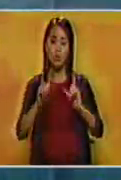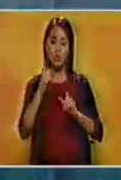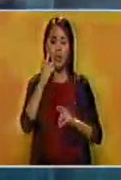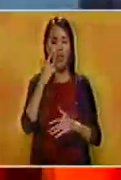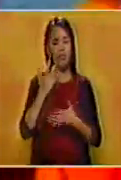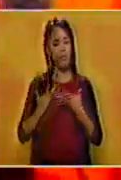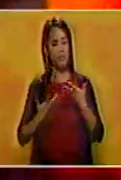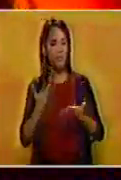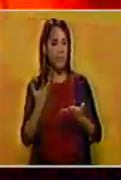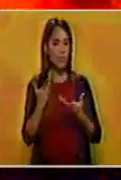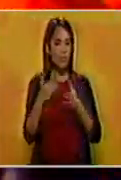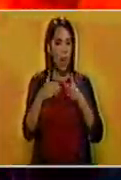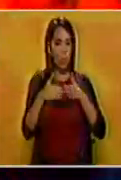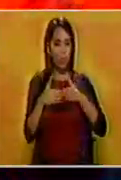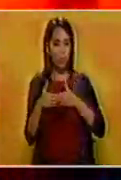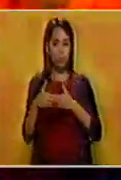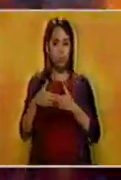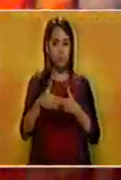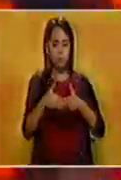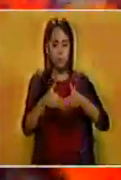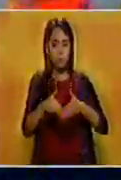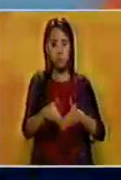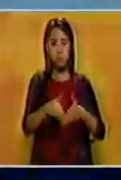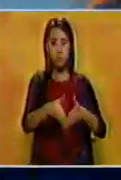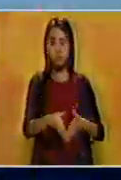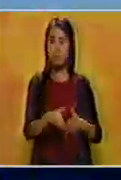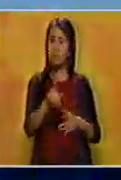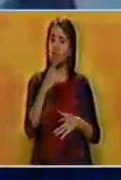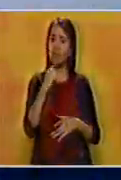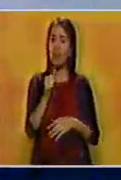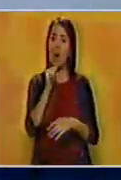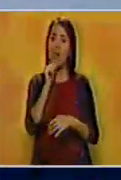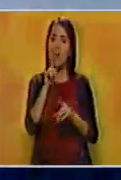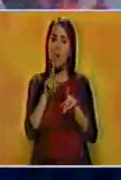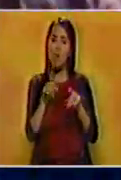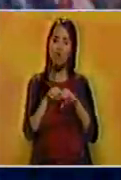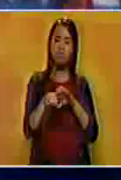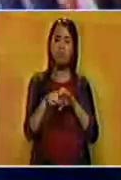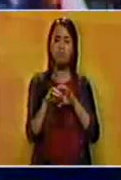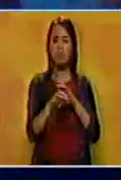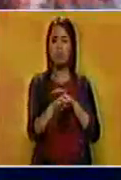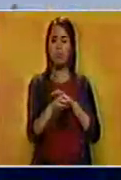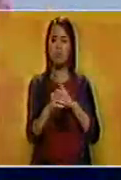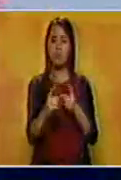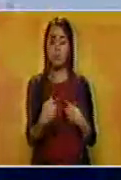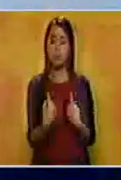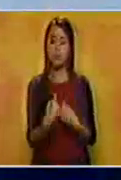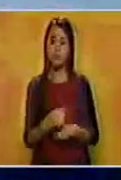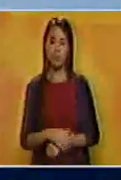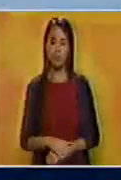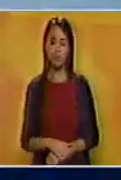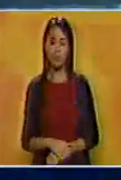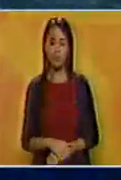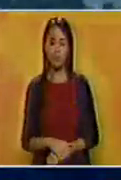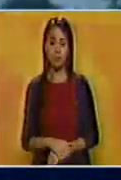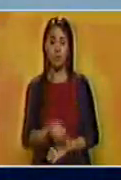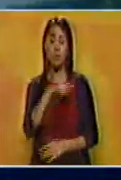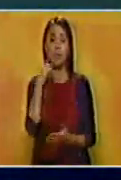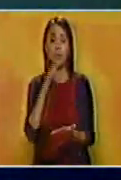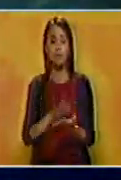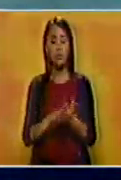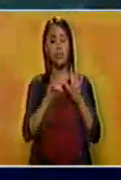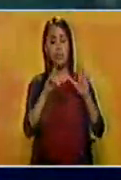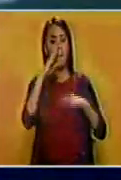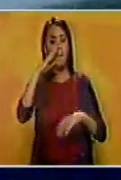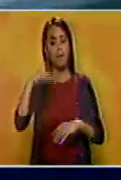que la causa del hundimiento pudo ser una vía de agua que se abrió en el casco de la embarcación. Entre los fallecidos hay